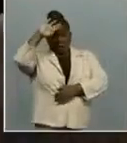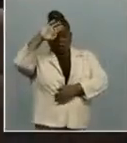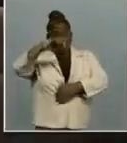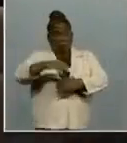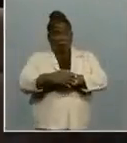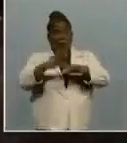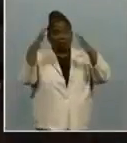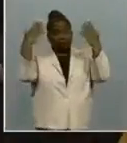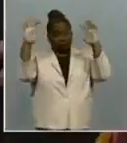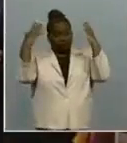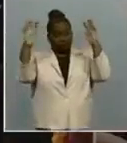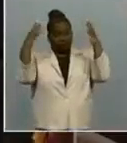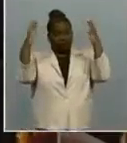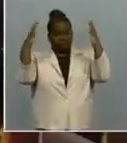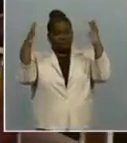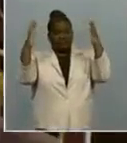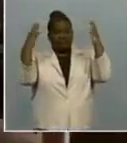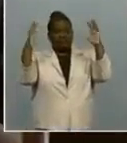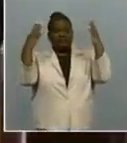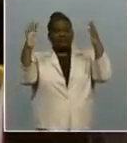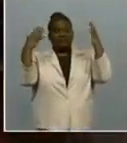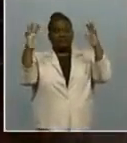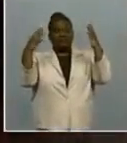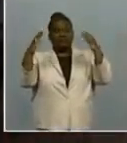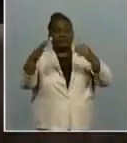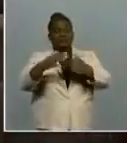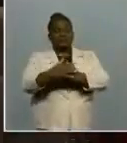ah ah